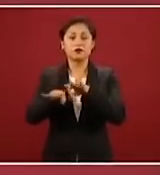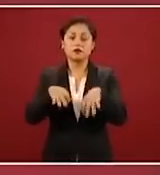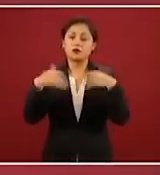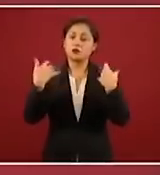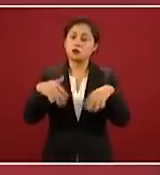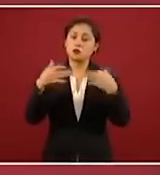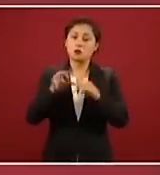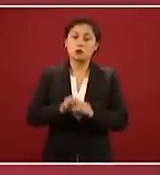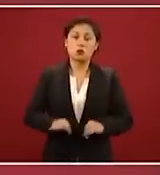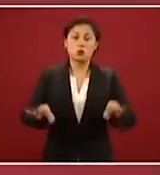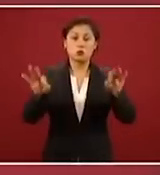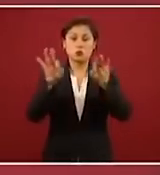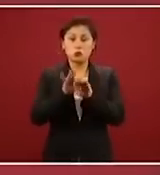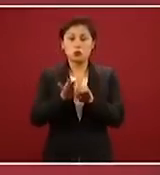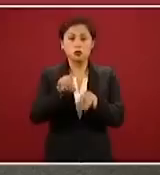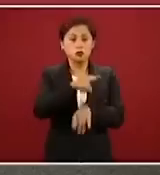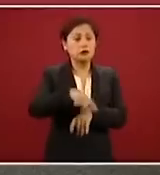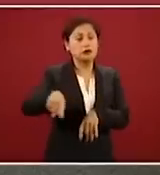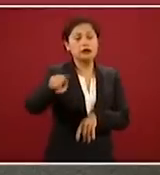haya trabajo,